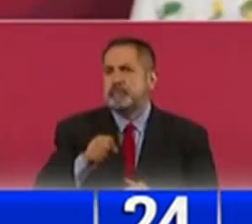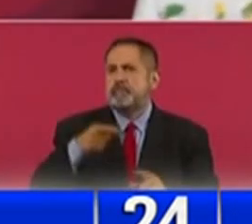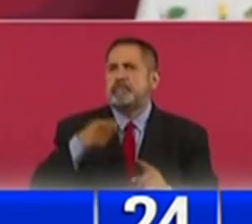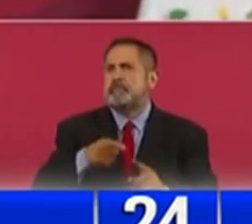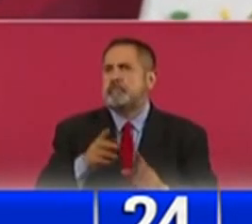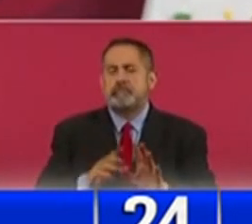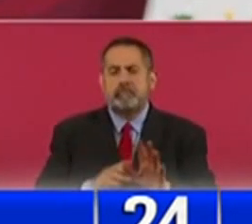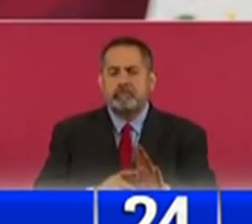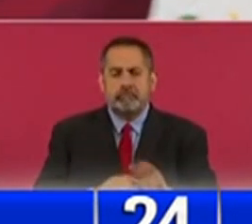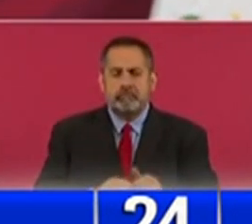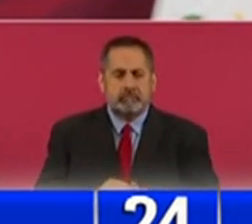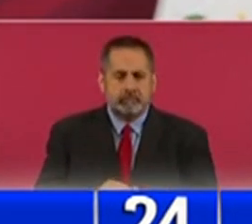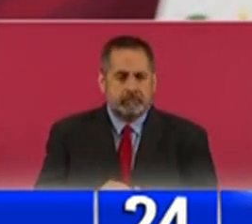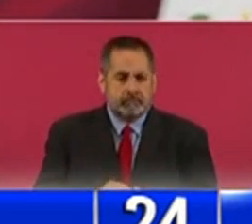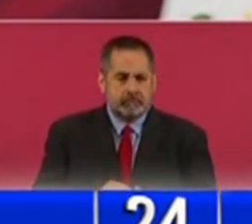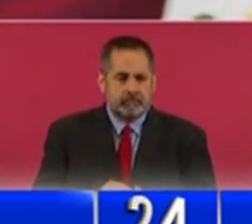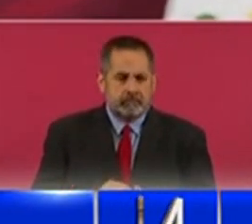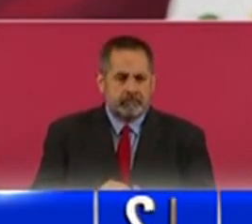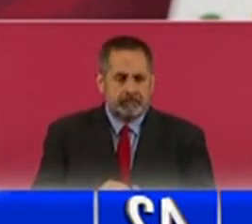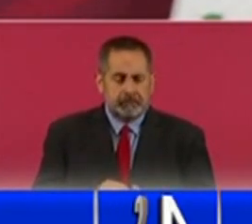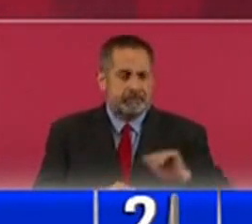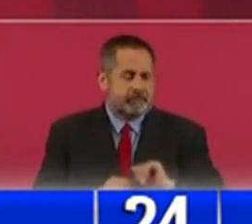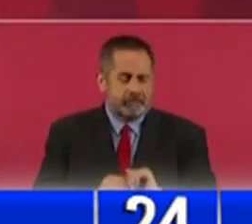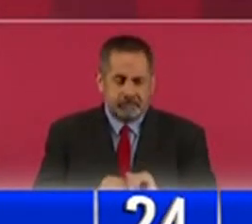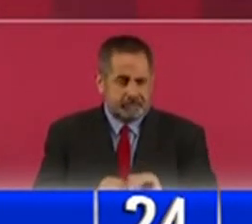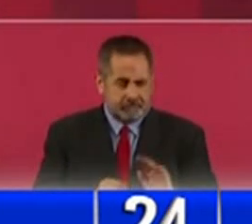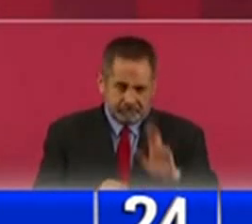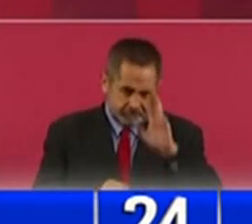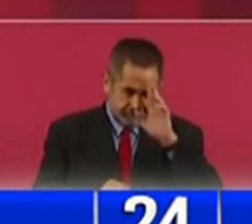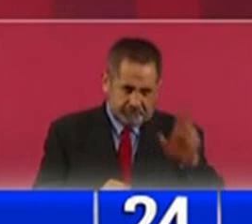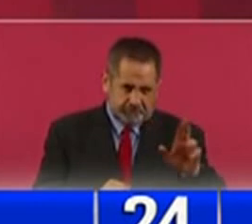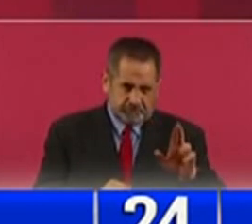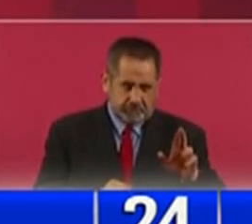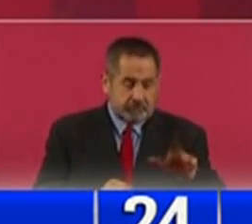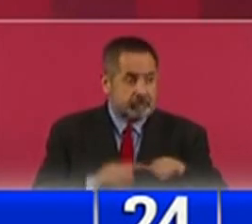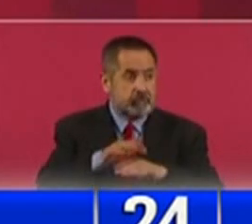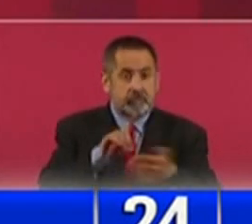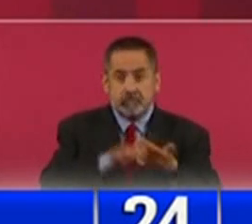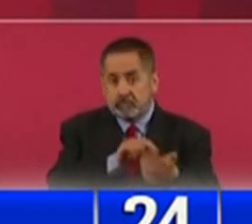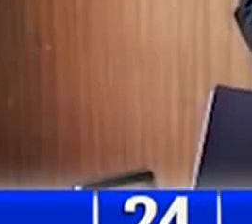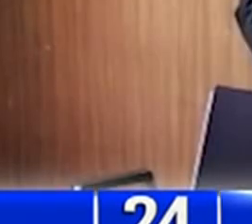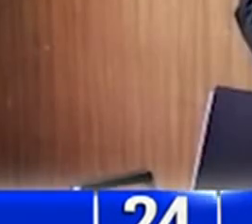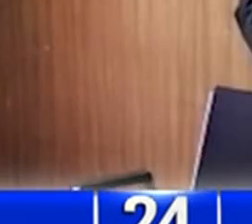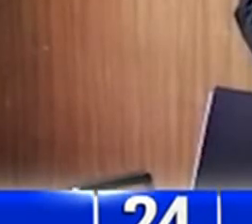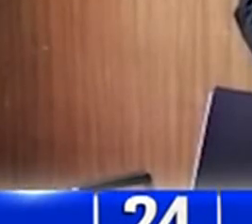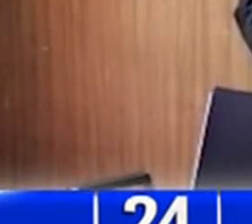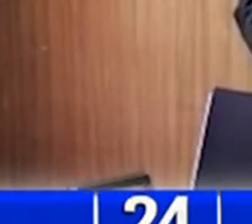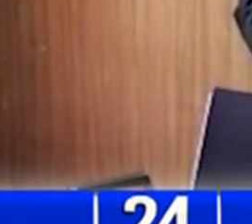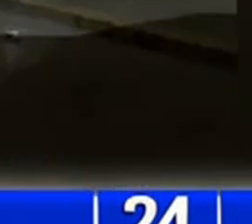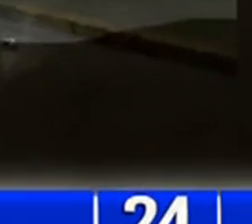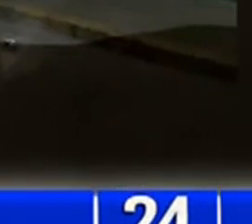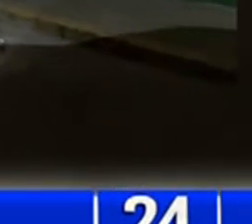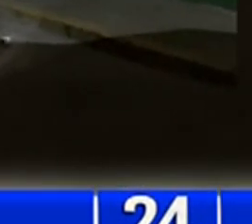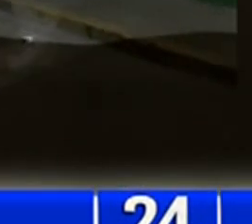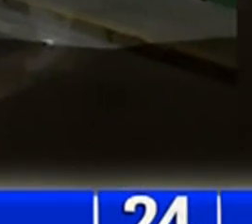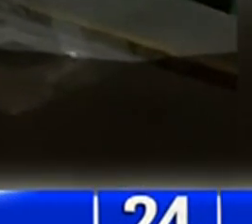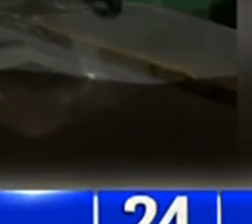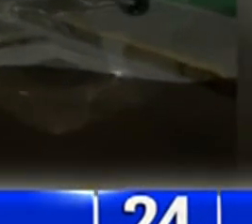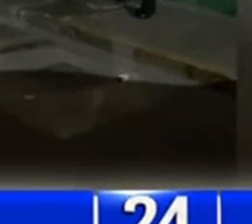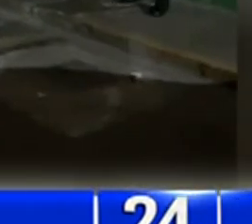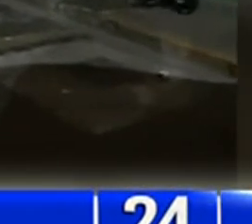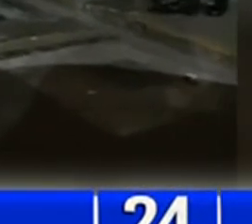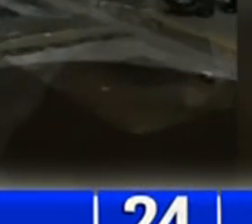asilo diplomático ni un asilo político, para mí es un asilo mediático, es hacer